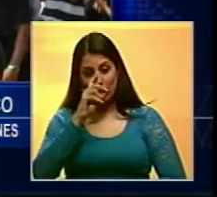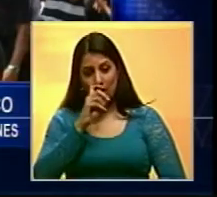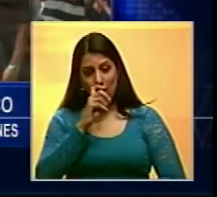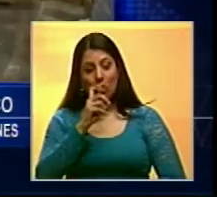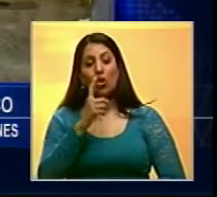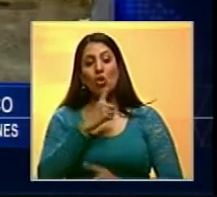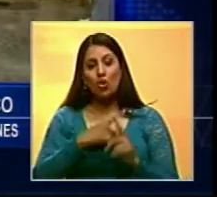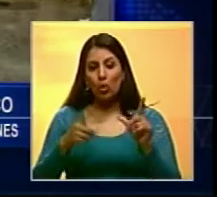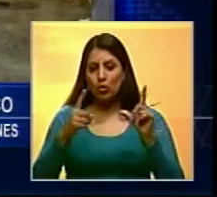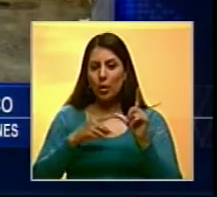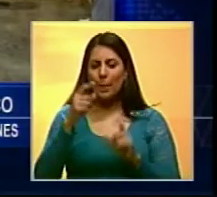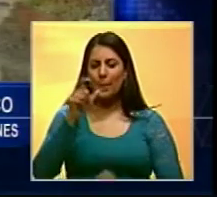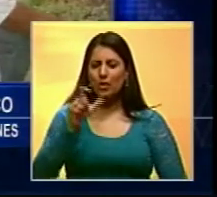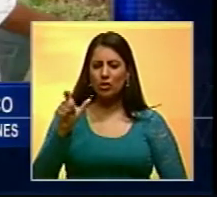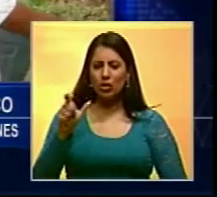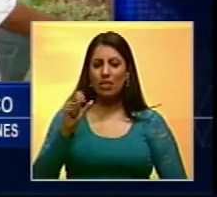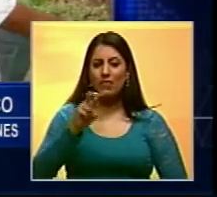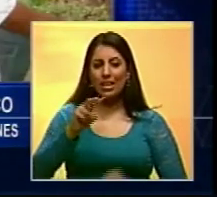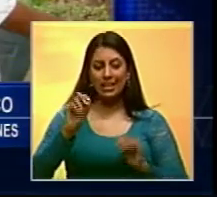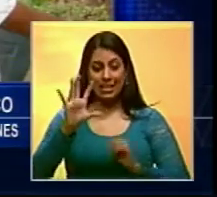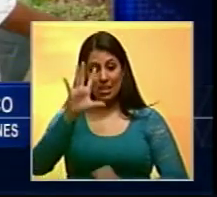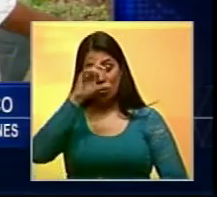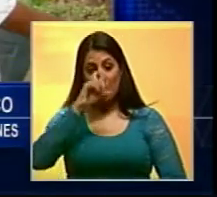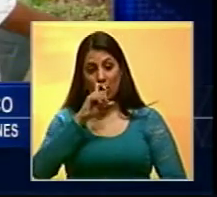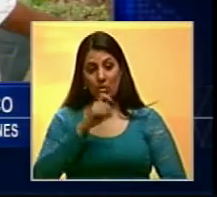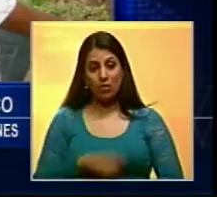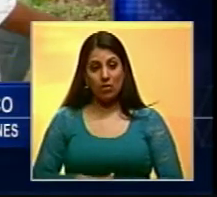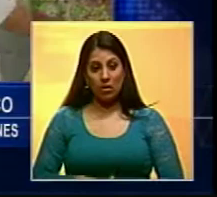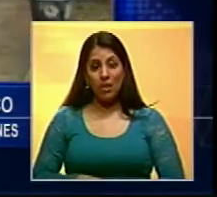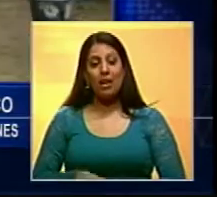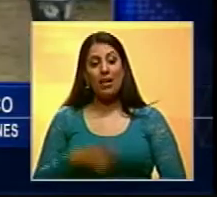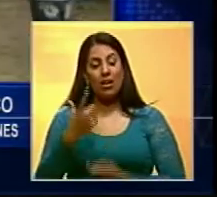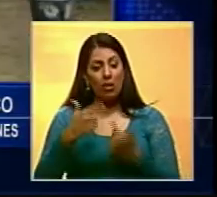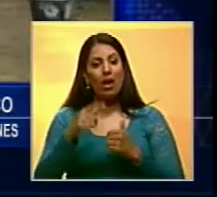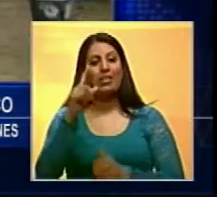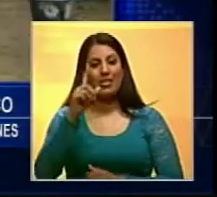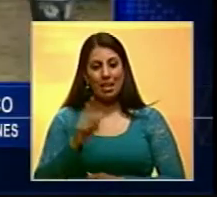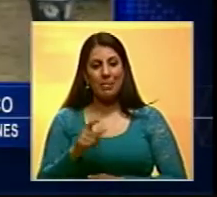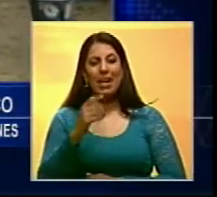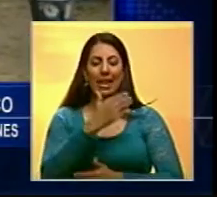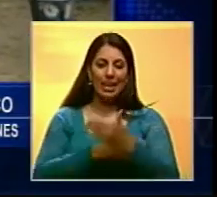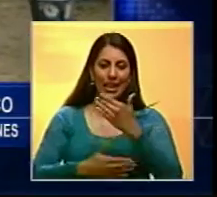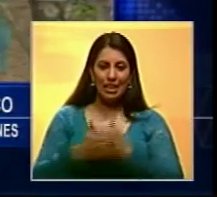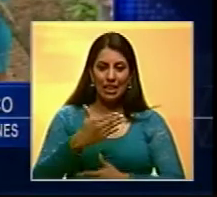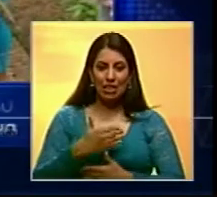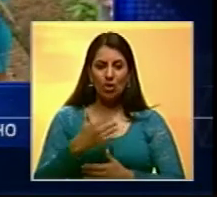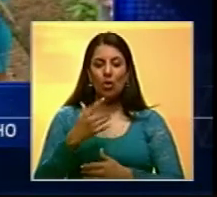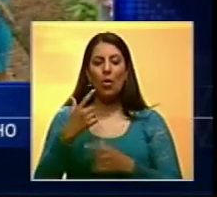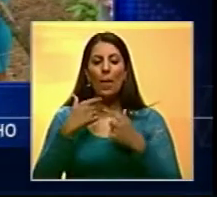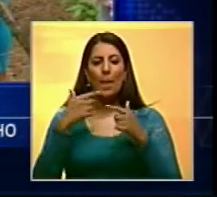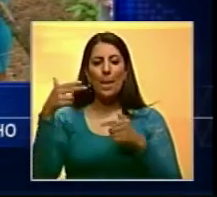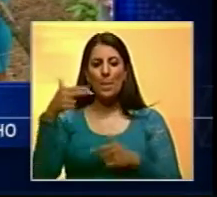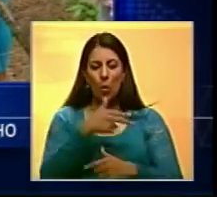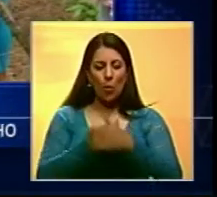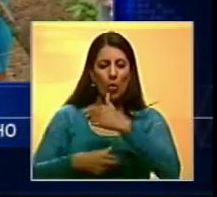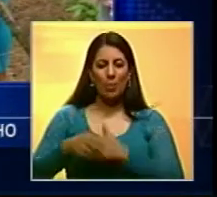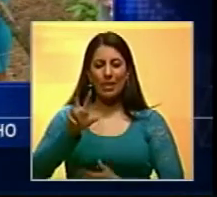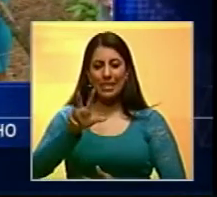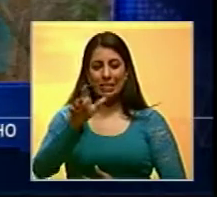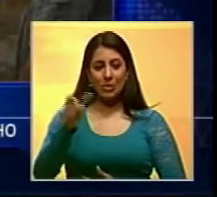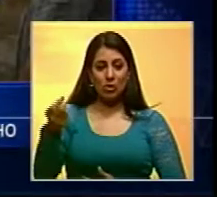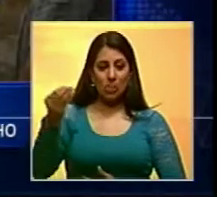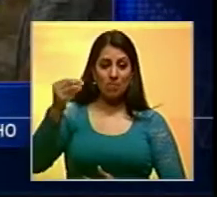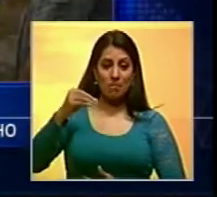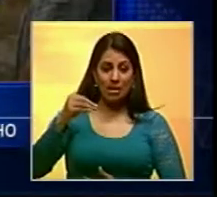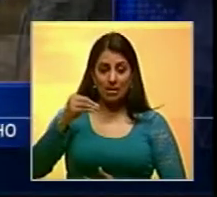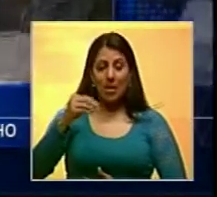y Evinson Arias Cabello, de 25 años. En el hecho también resultaron heridas de perdigones 3 personas más.